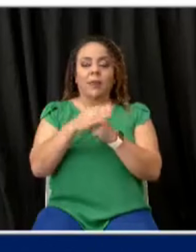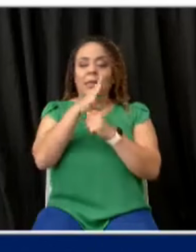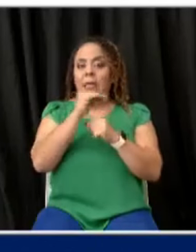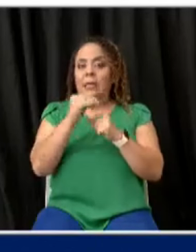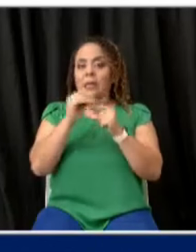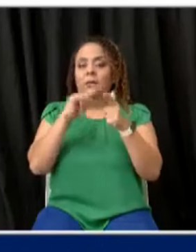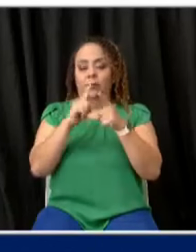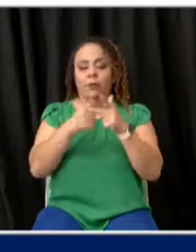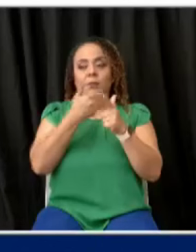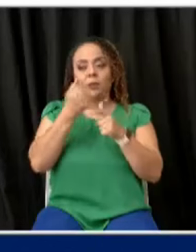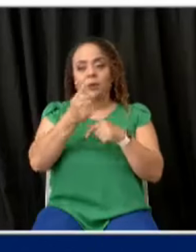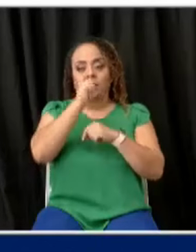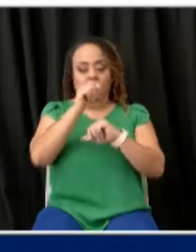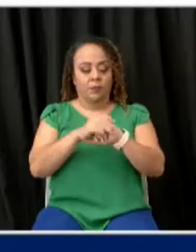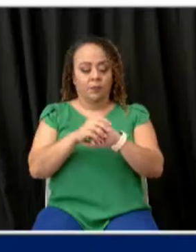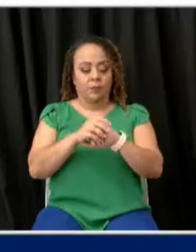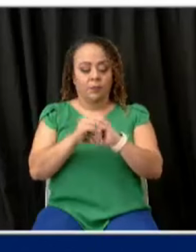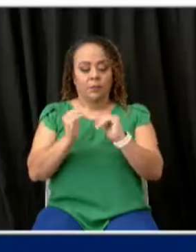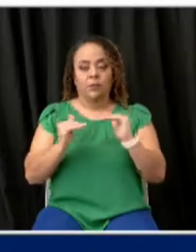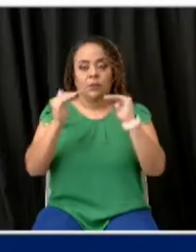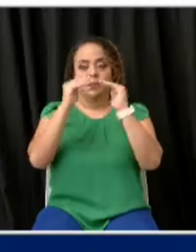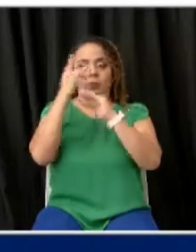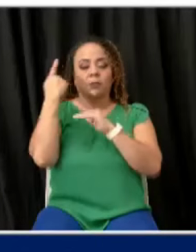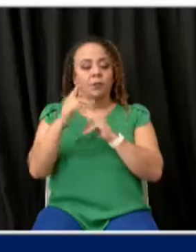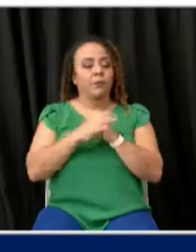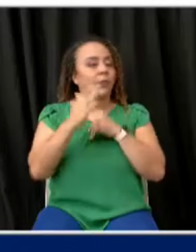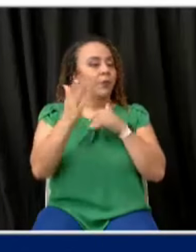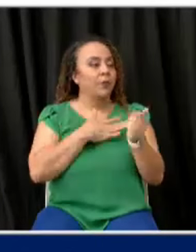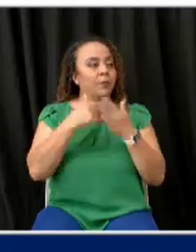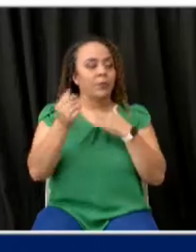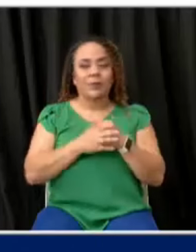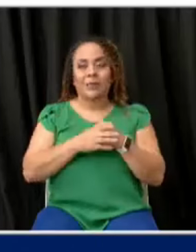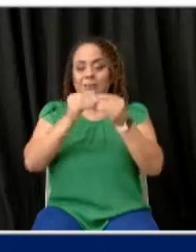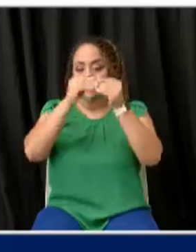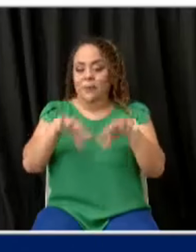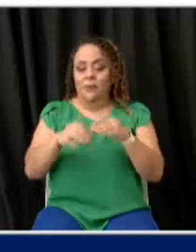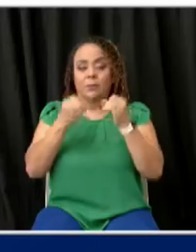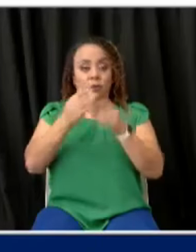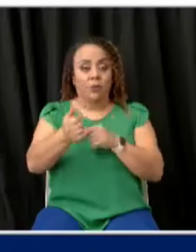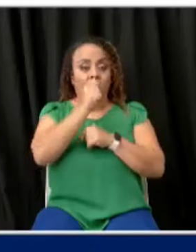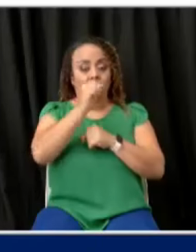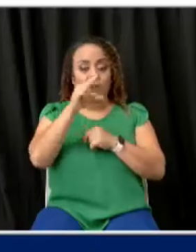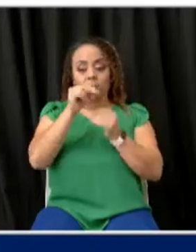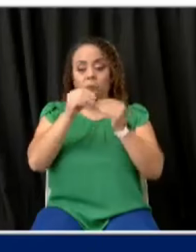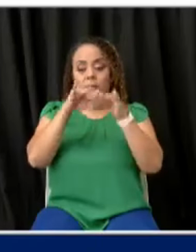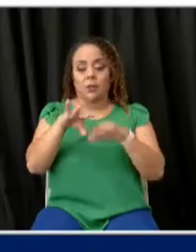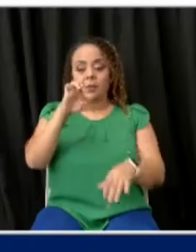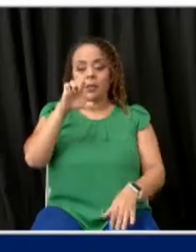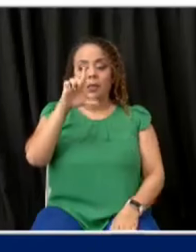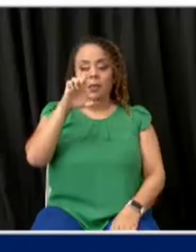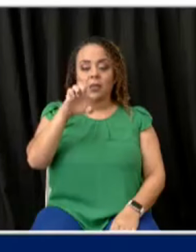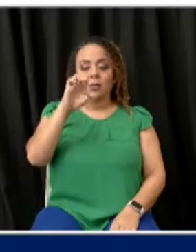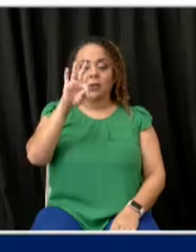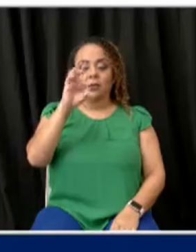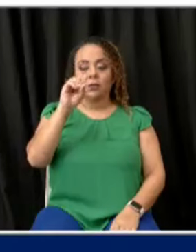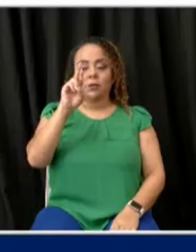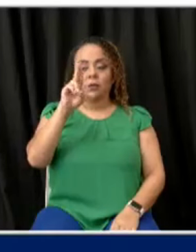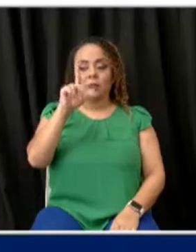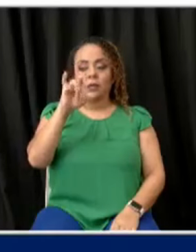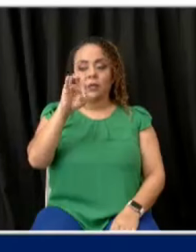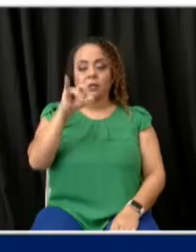hidratación conforme aumentan los días. Por eso, aunque pierdan mucha agua, no pierden electrolitos, entonces su hidratación